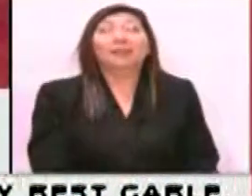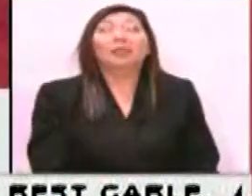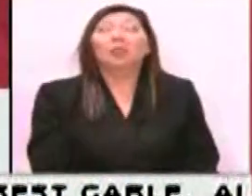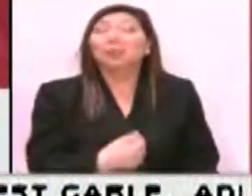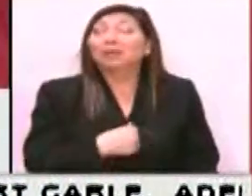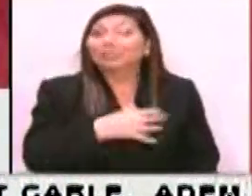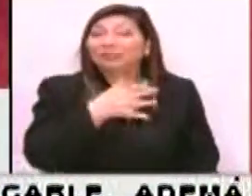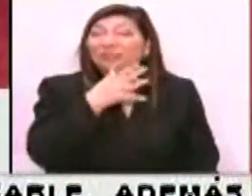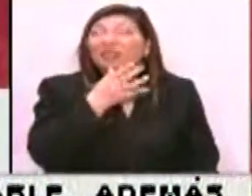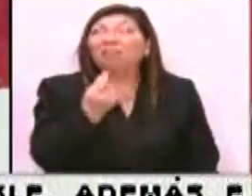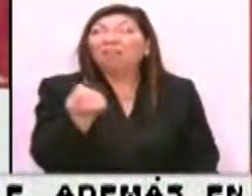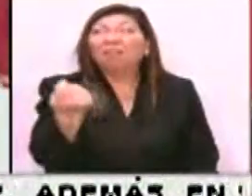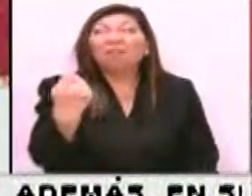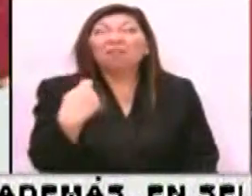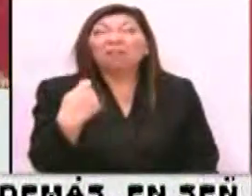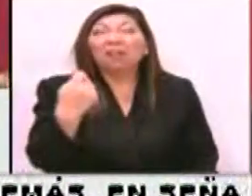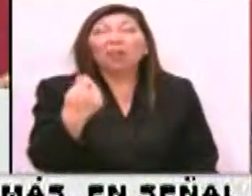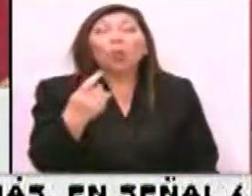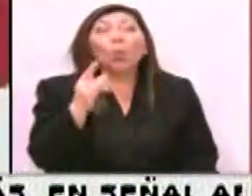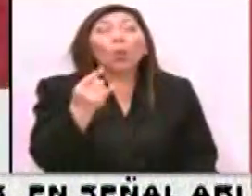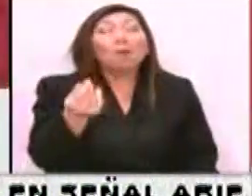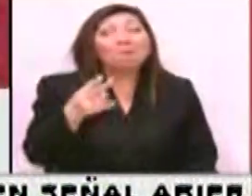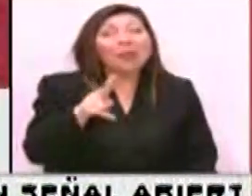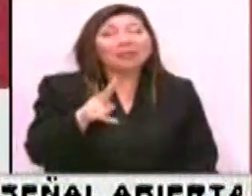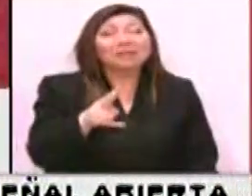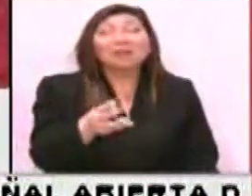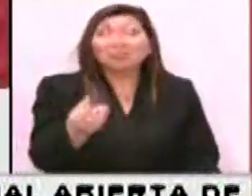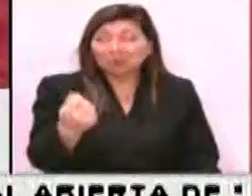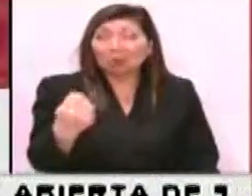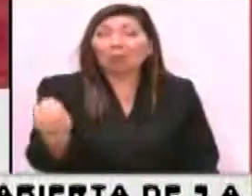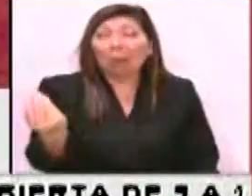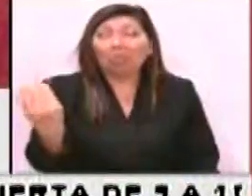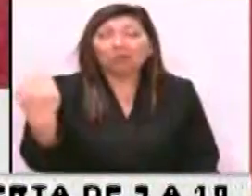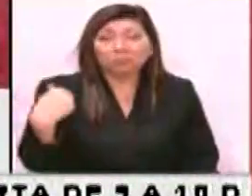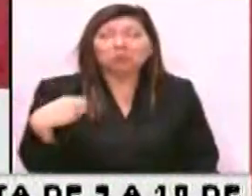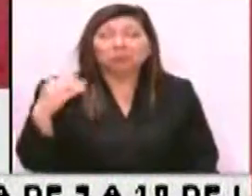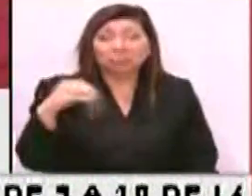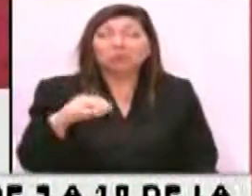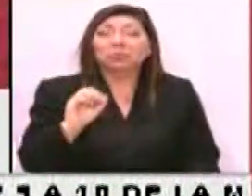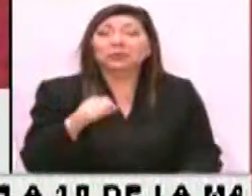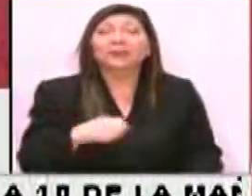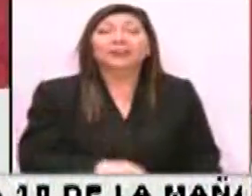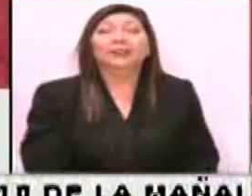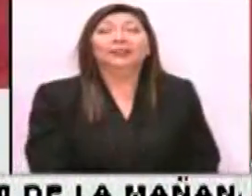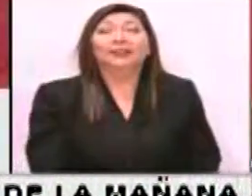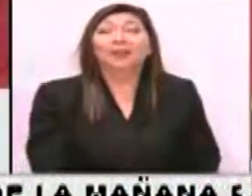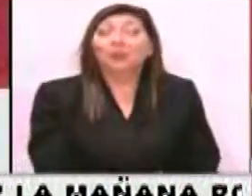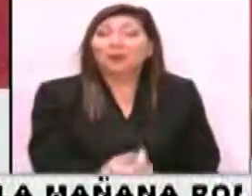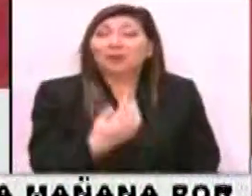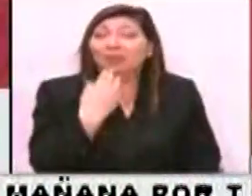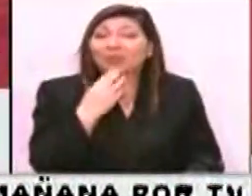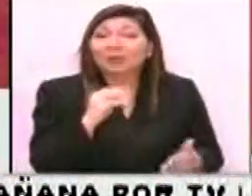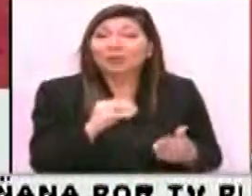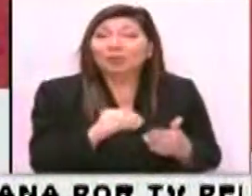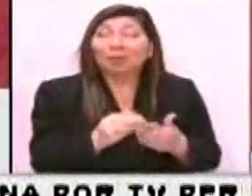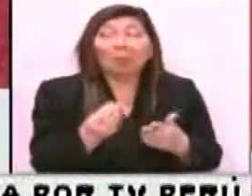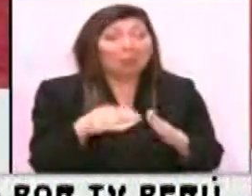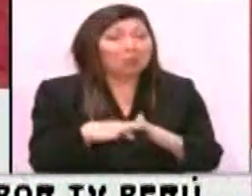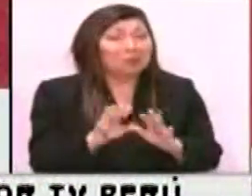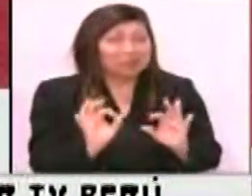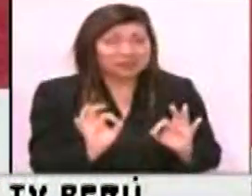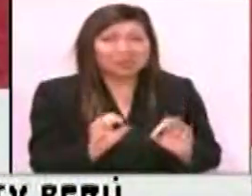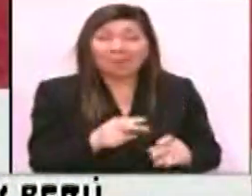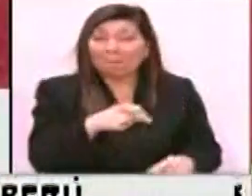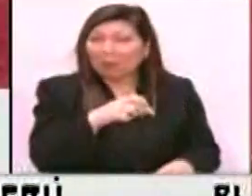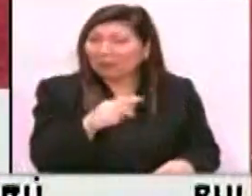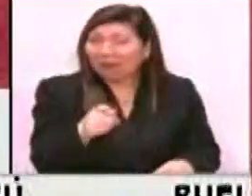no sabe de dónde llegan las utilidades de la empresa. Le llegan las utilidades y uno las incorpora a su patrimonio. Y eso es lo que hizo